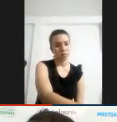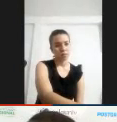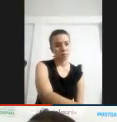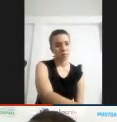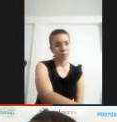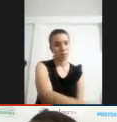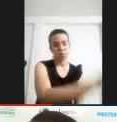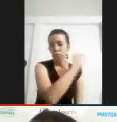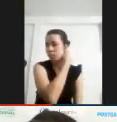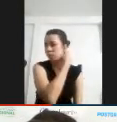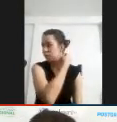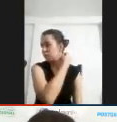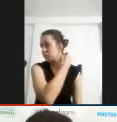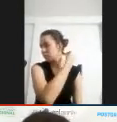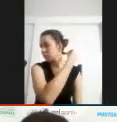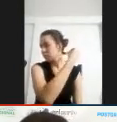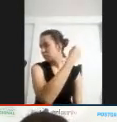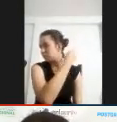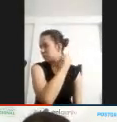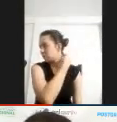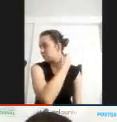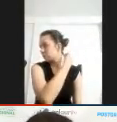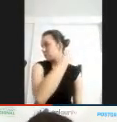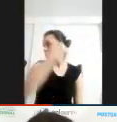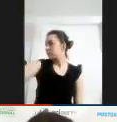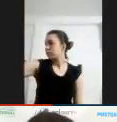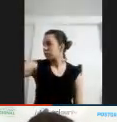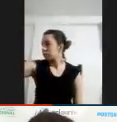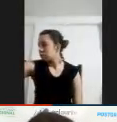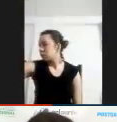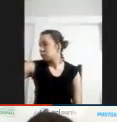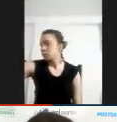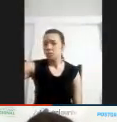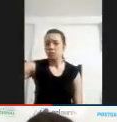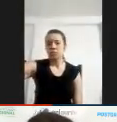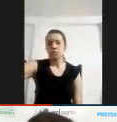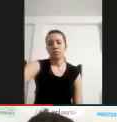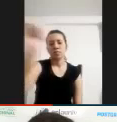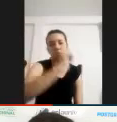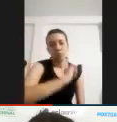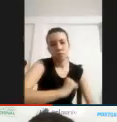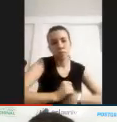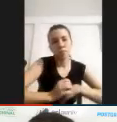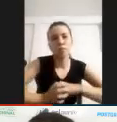como profesional del derecho hacerlo de esa forma. Bien, ¿alguna otra pregunta?